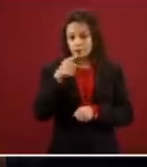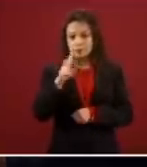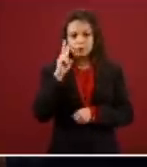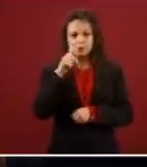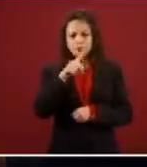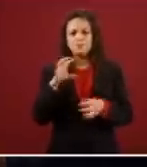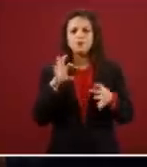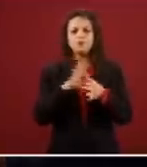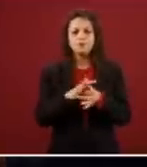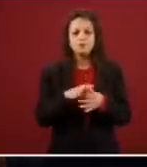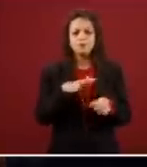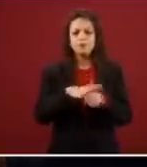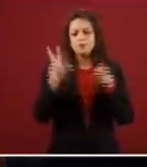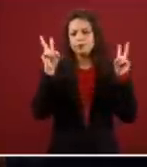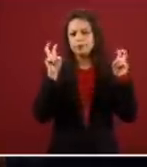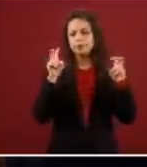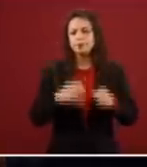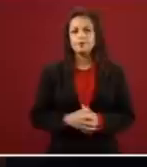vinculado con